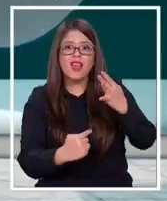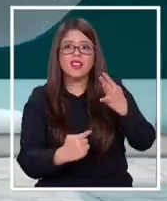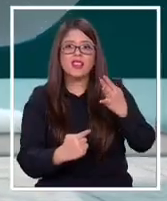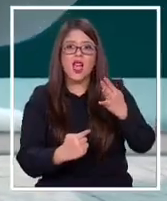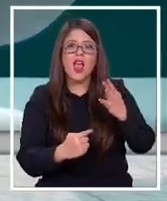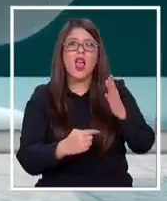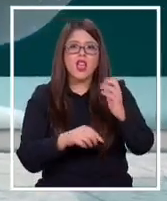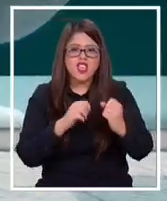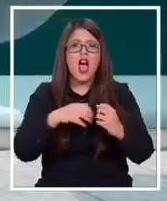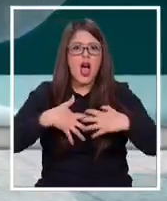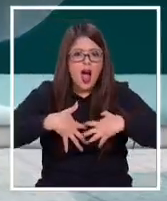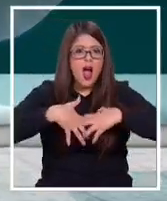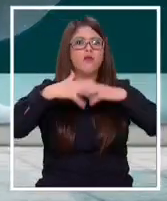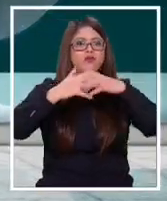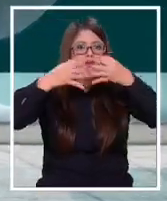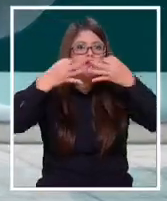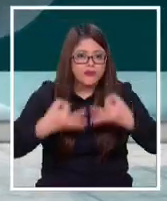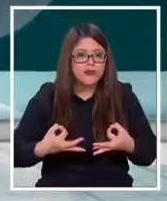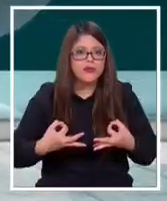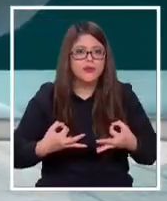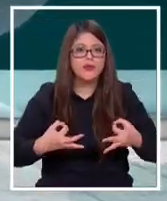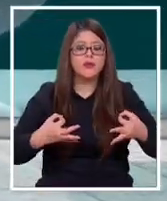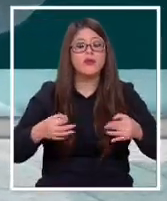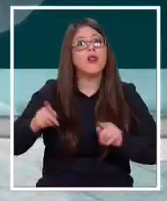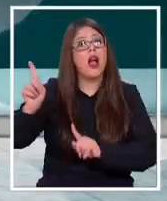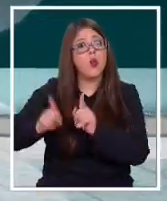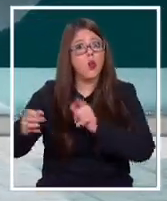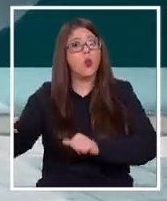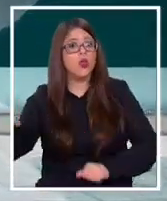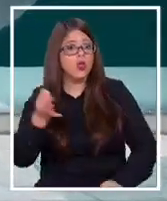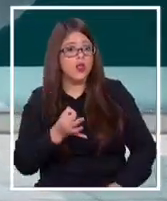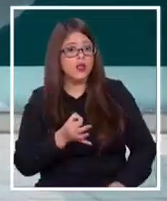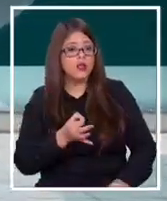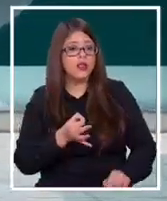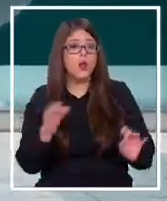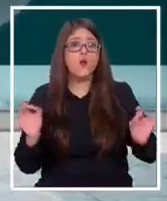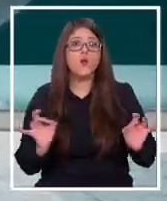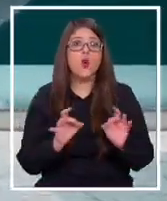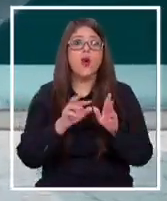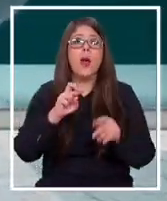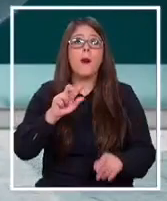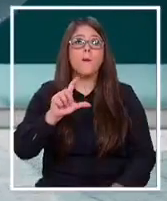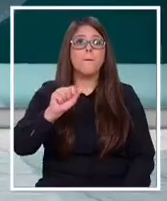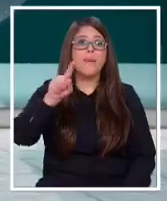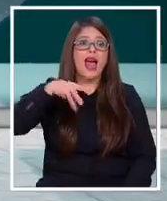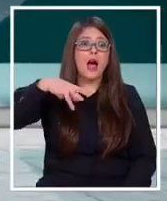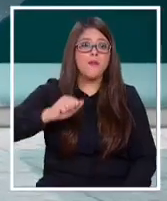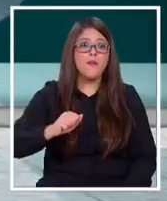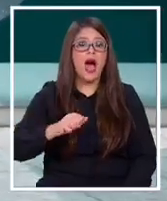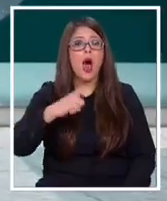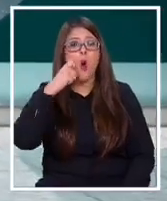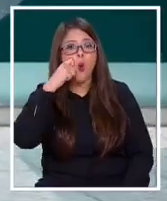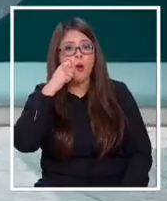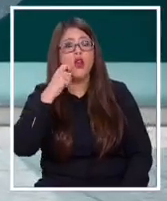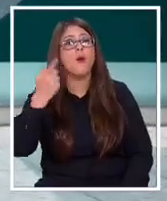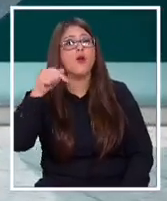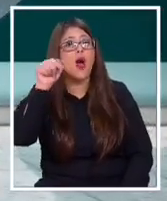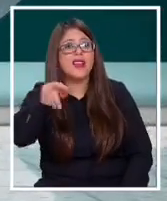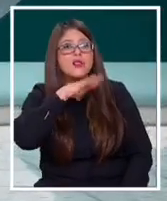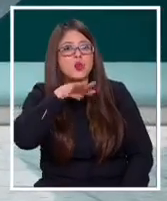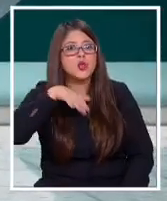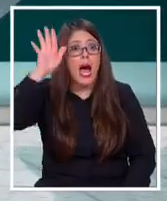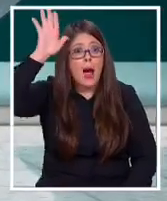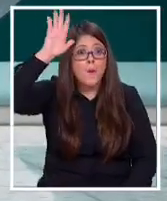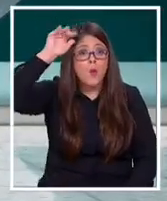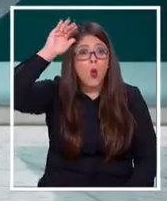más potente o más efectivo, plantean, que el plasma humano. Se utilizan burros,